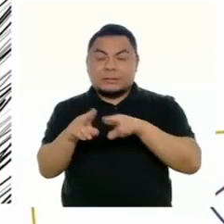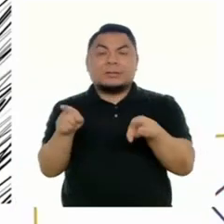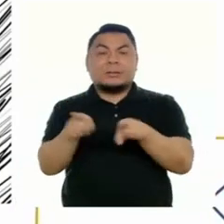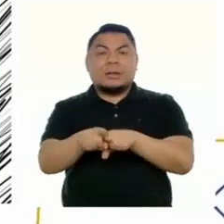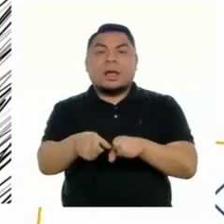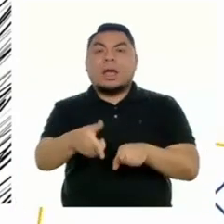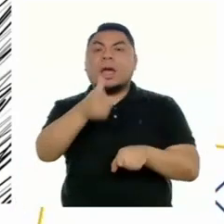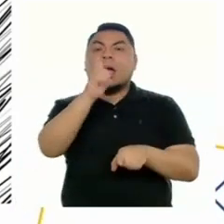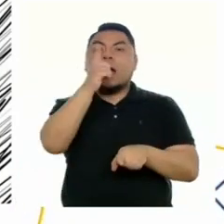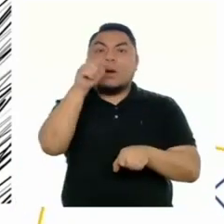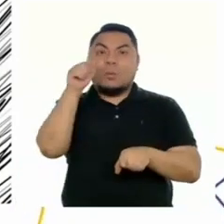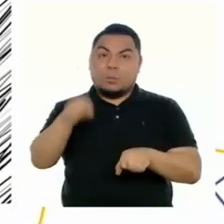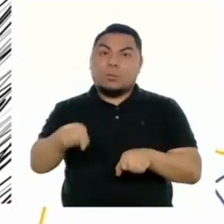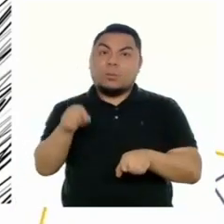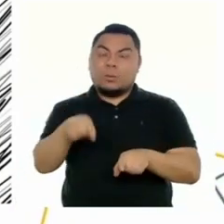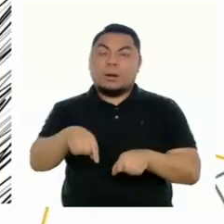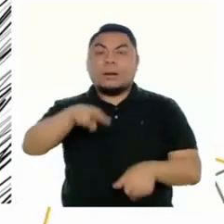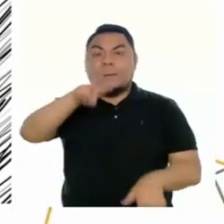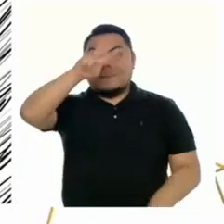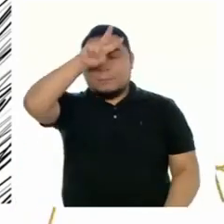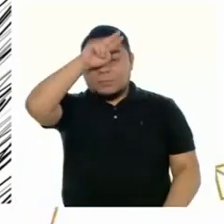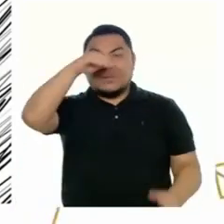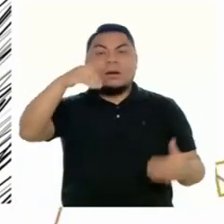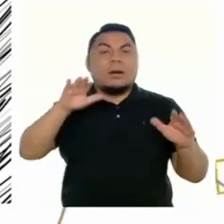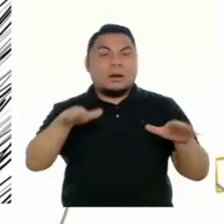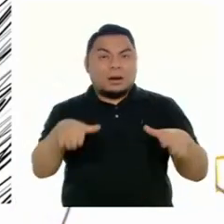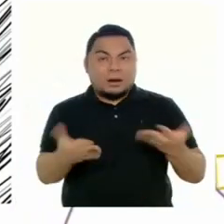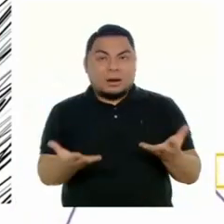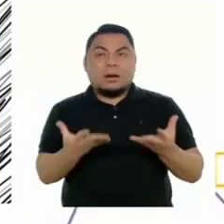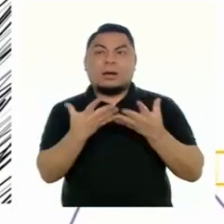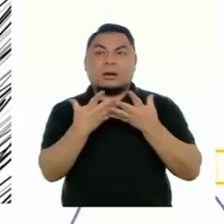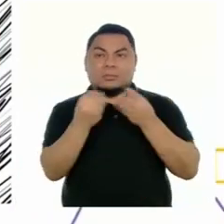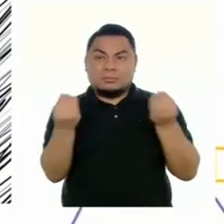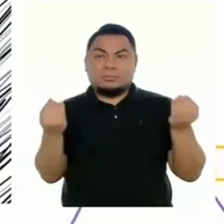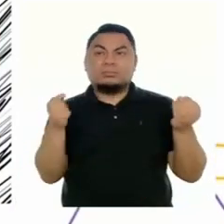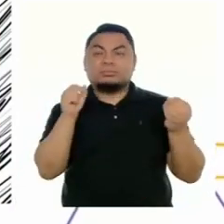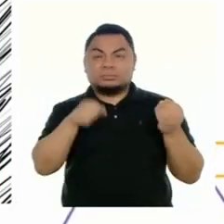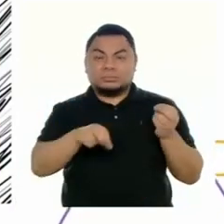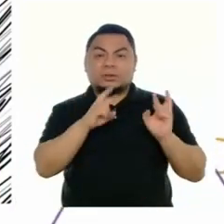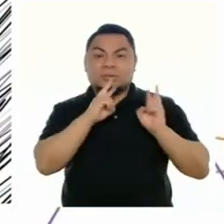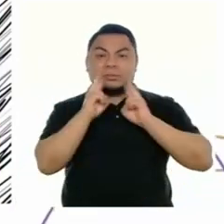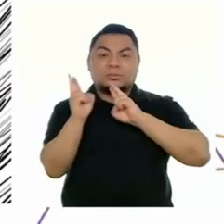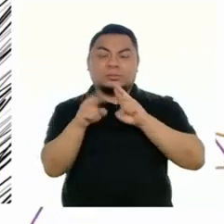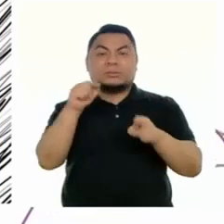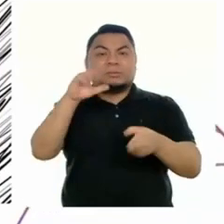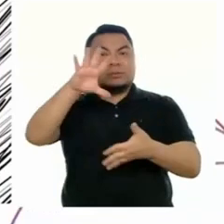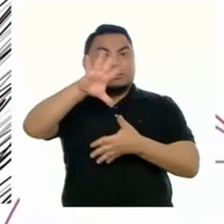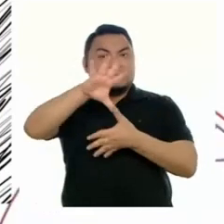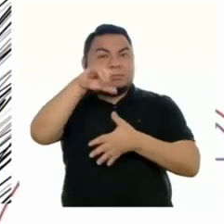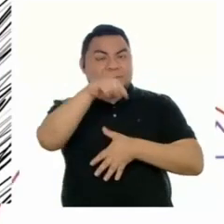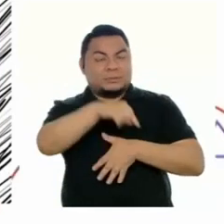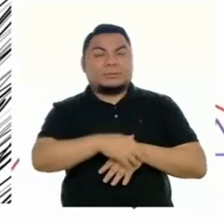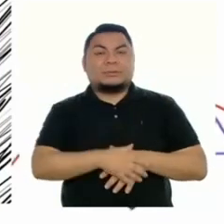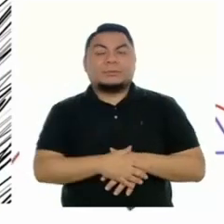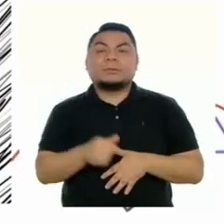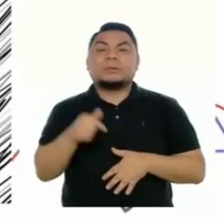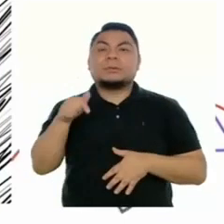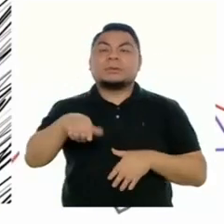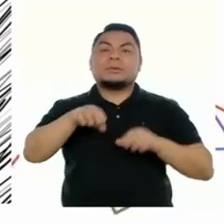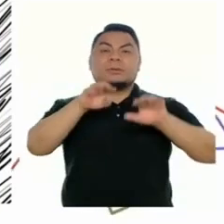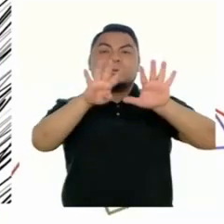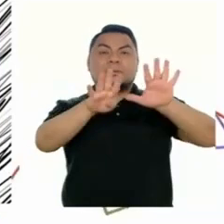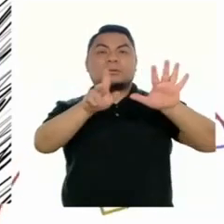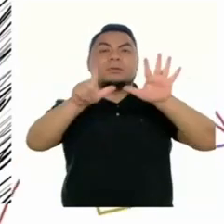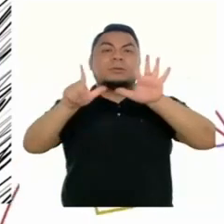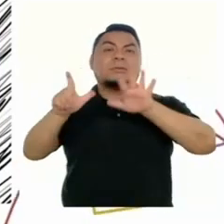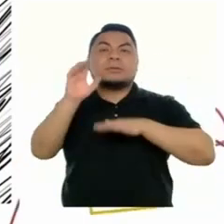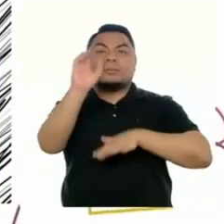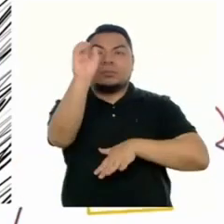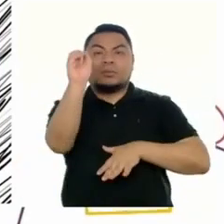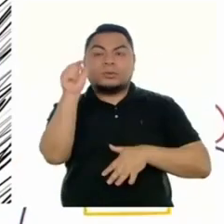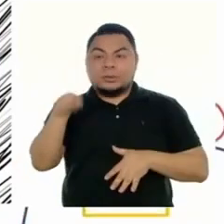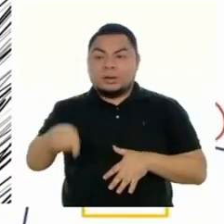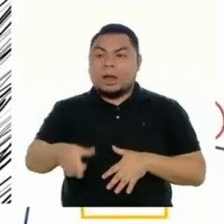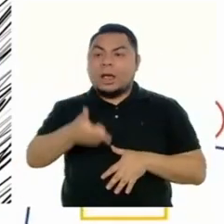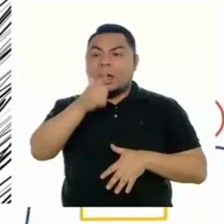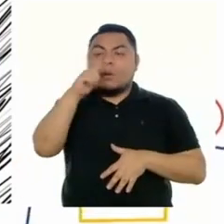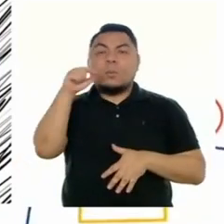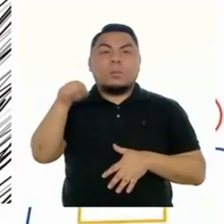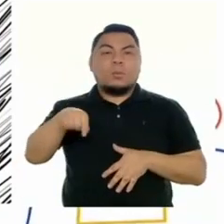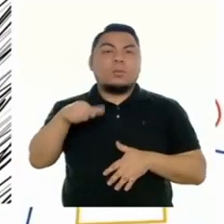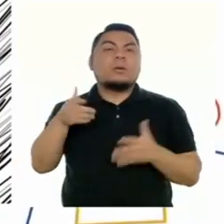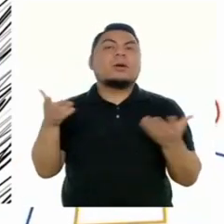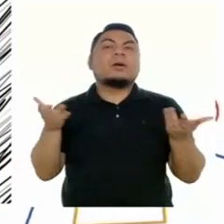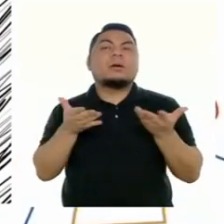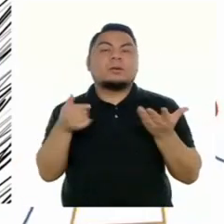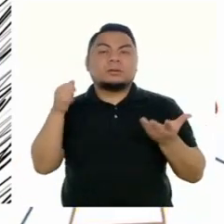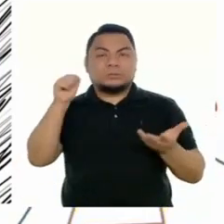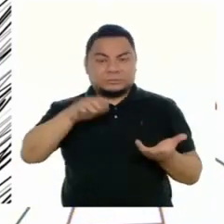fuente de agua dulce y el Perú cuenta con la mayor disponibilidad de ella en América Latina y el 97% de esta agua